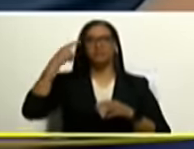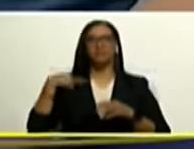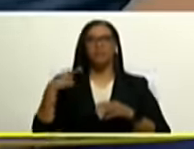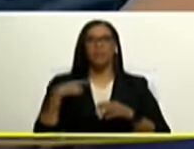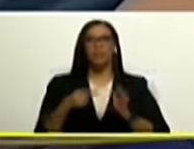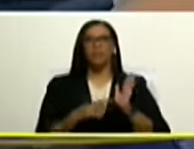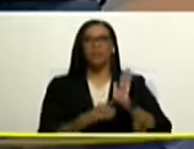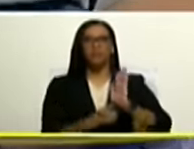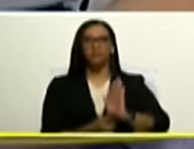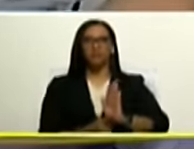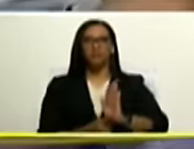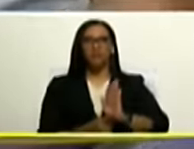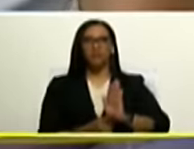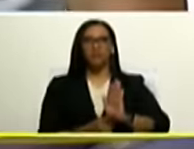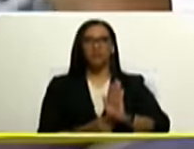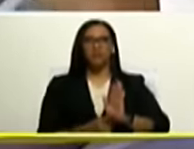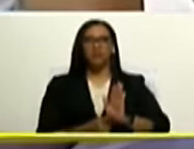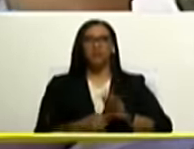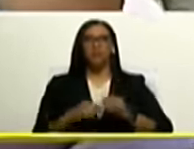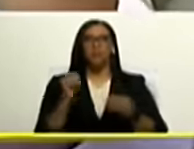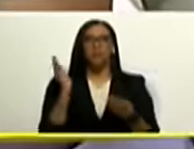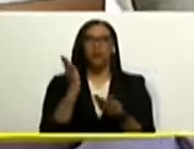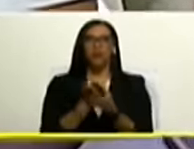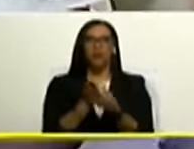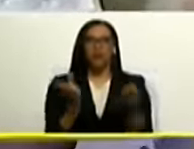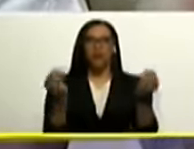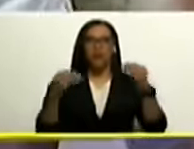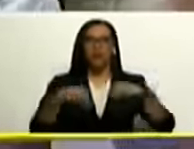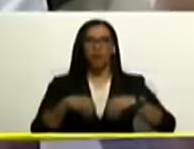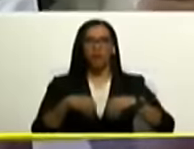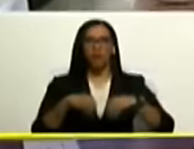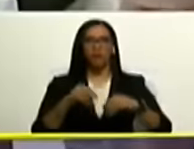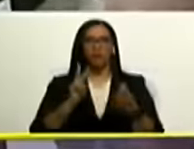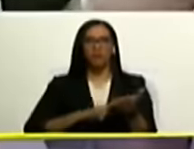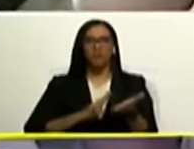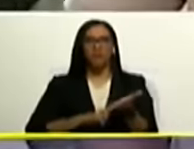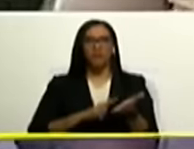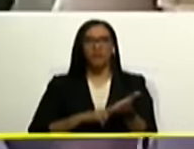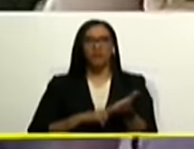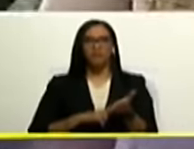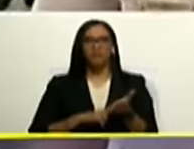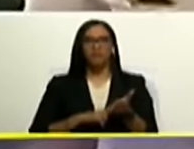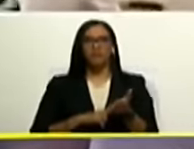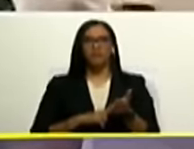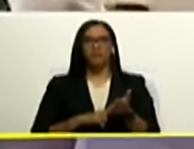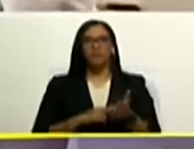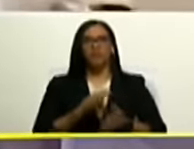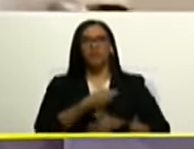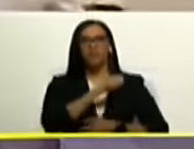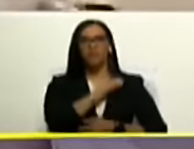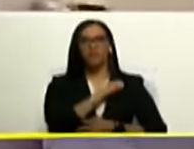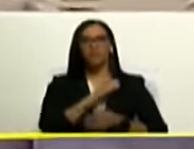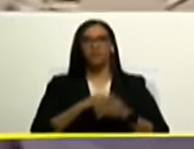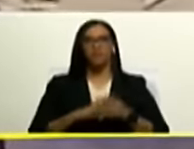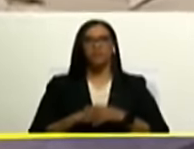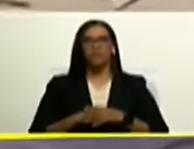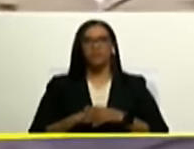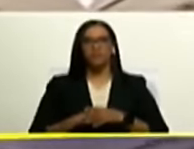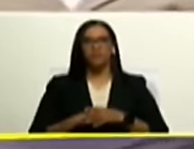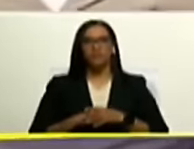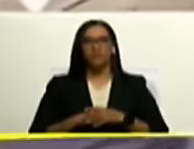mostrar por decreto real del Imperio Español de Carlos